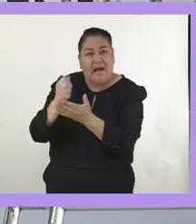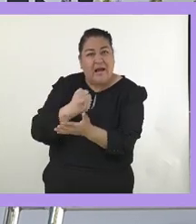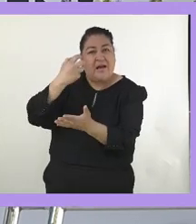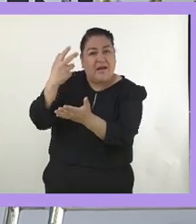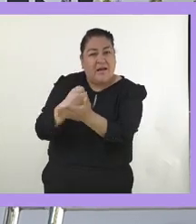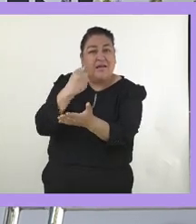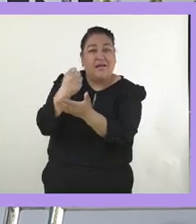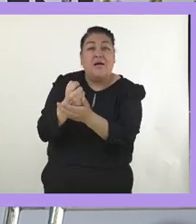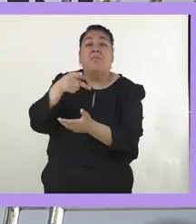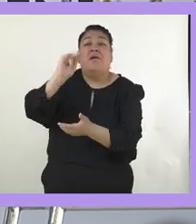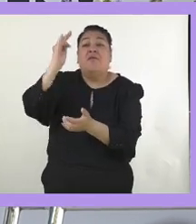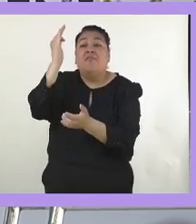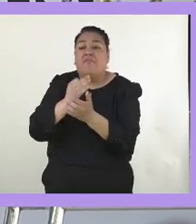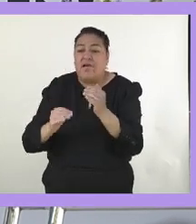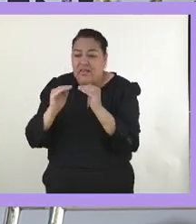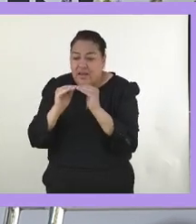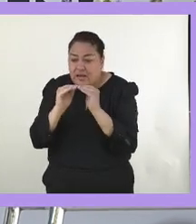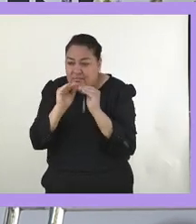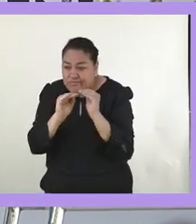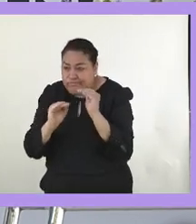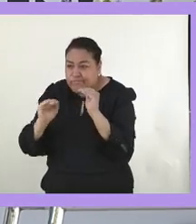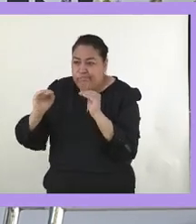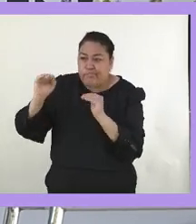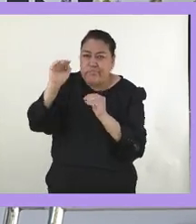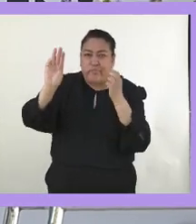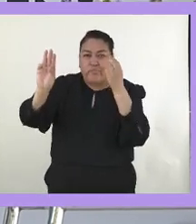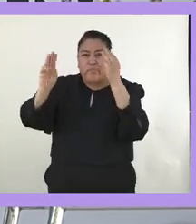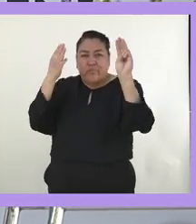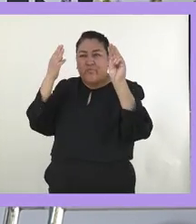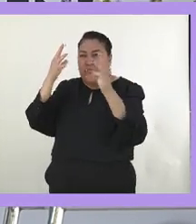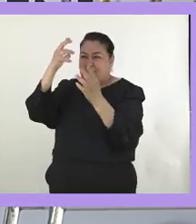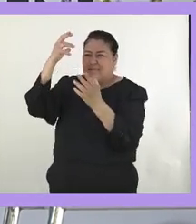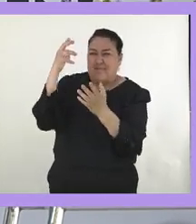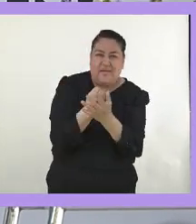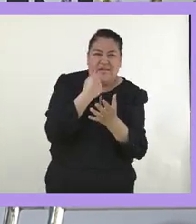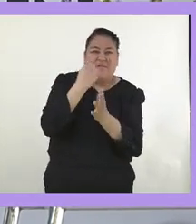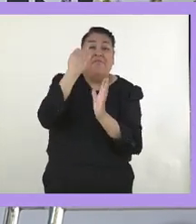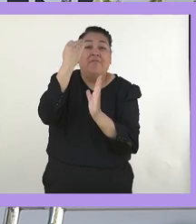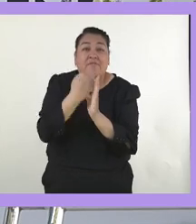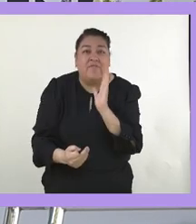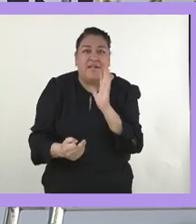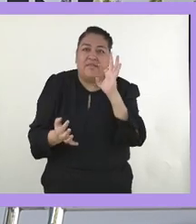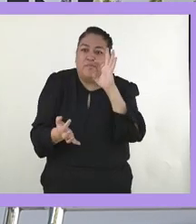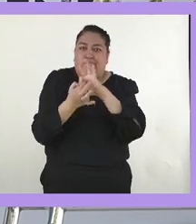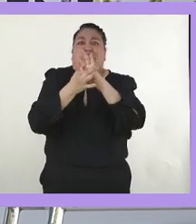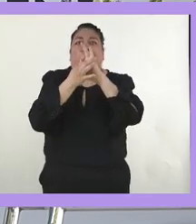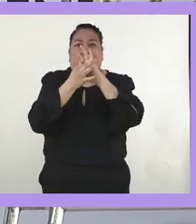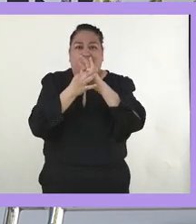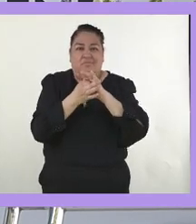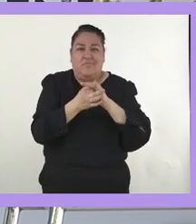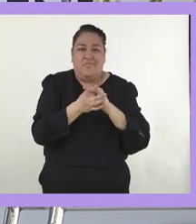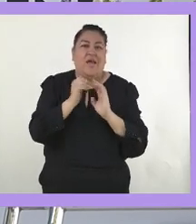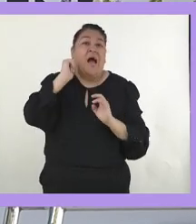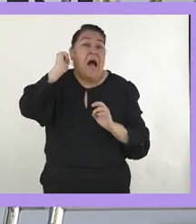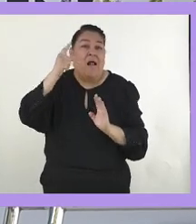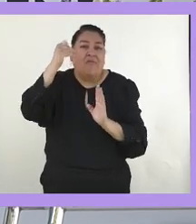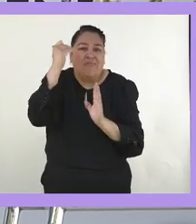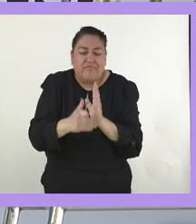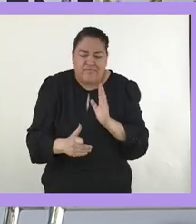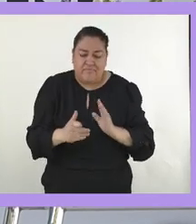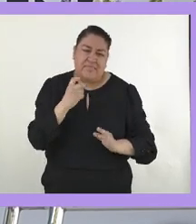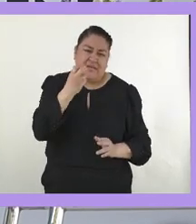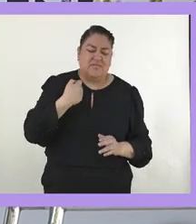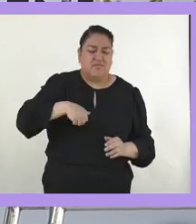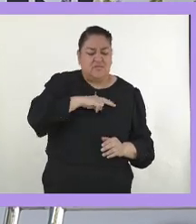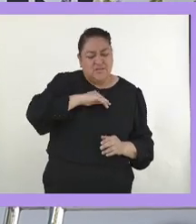ese último engrane que haga el cierre para decir venga con todo no entonces creo que es importante también hablar sobre